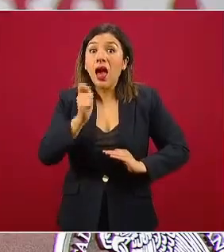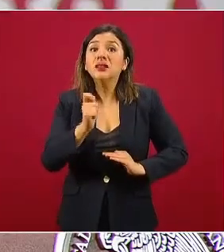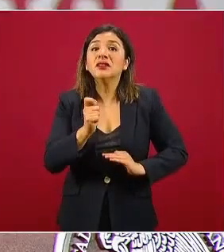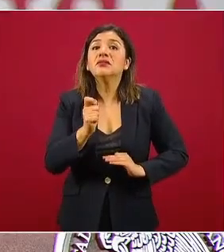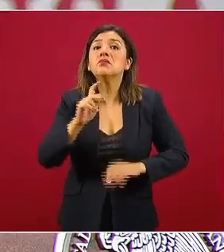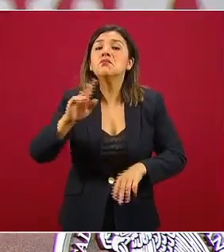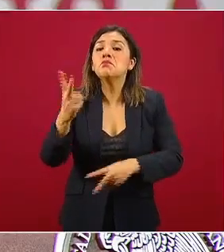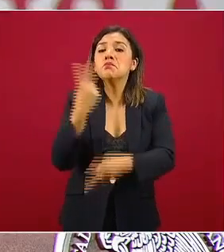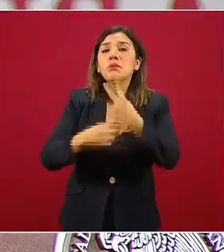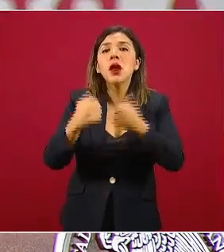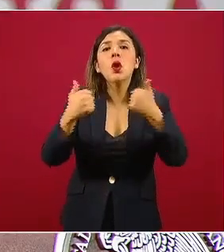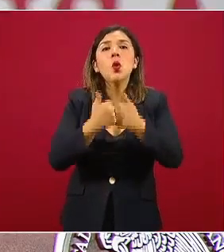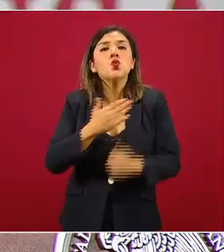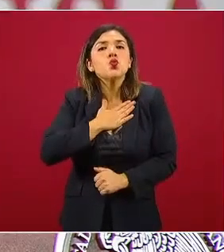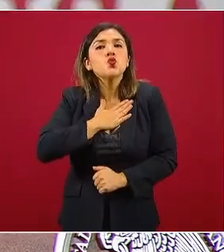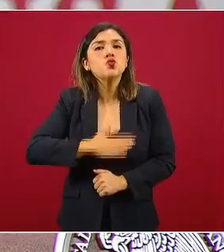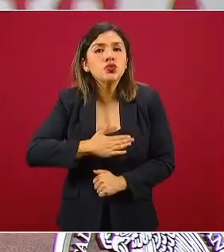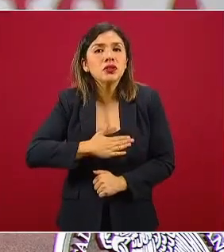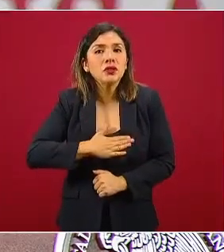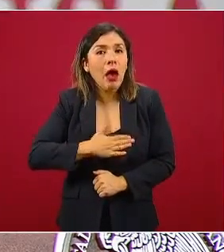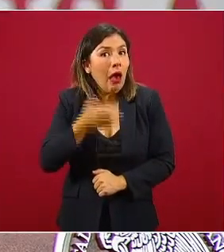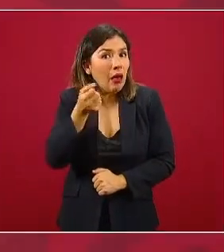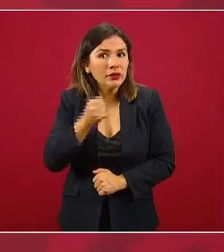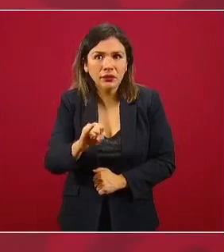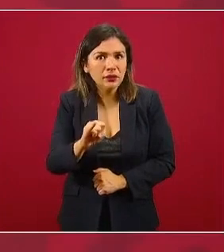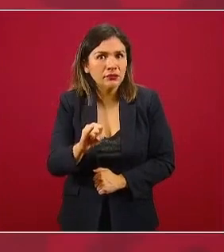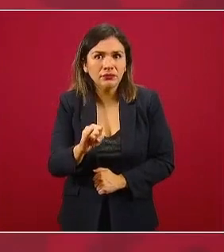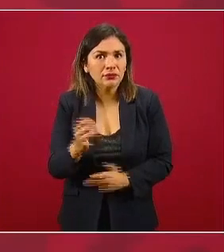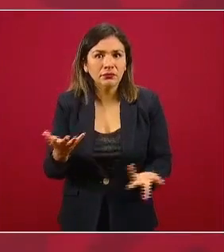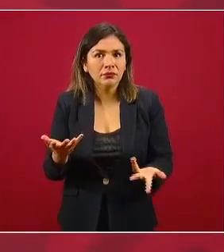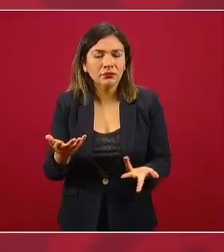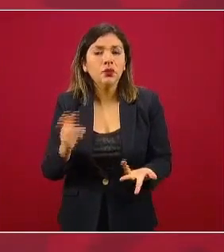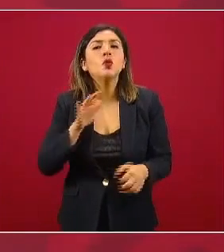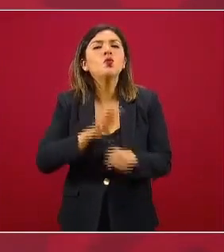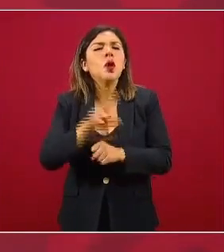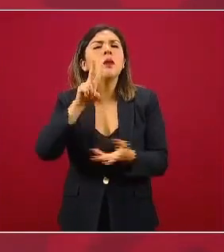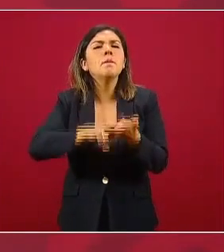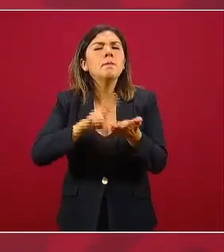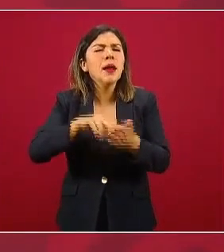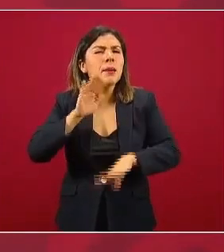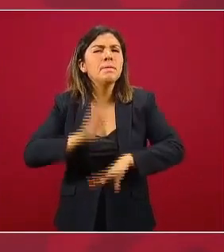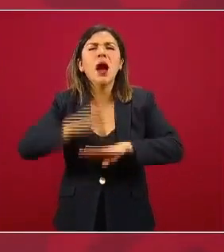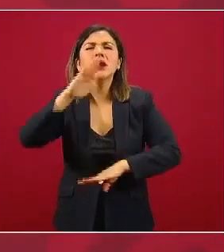justicia y no hay nada que valga más